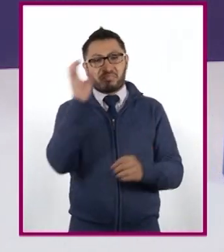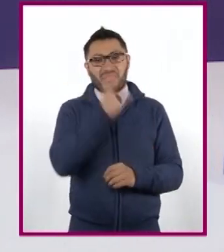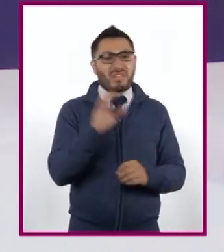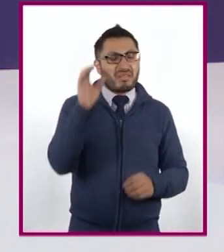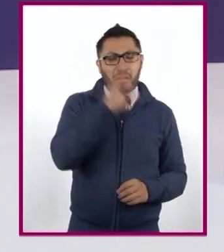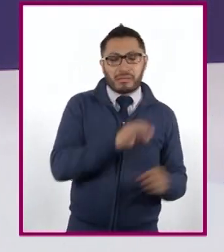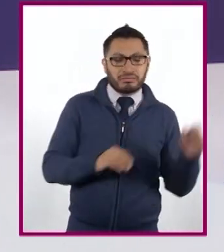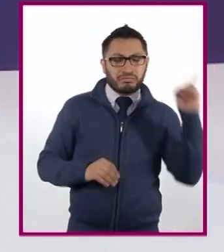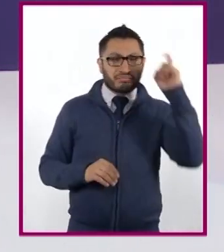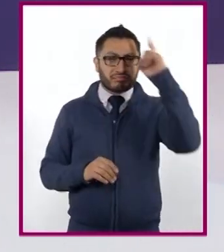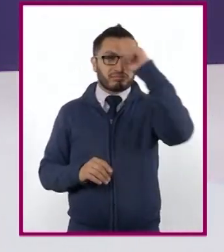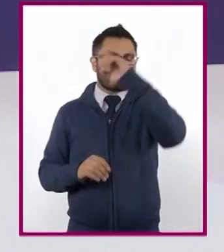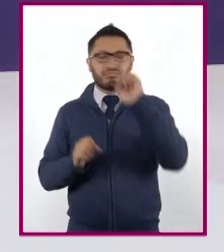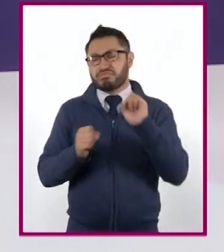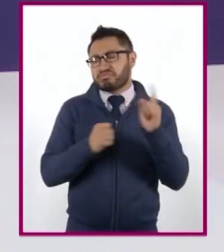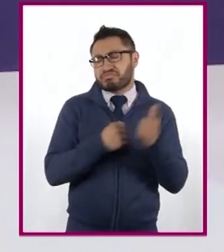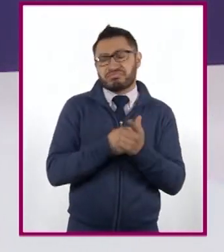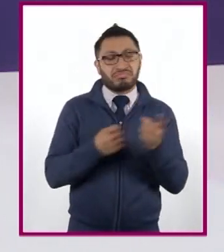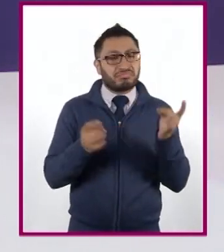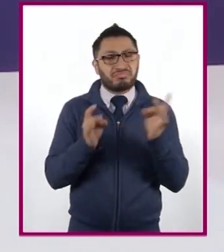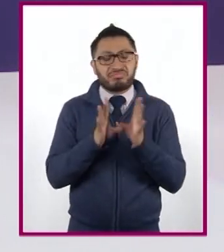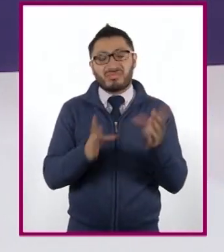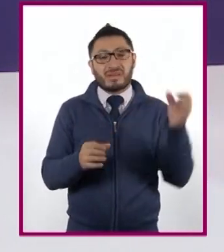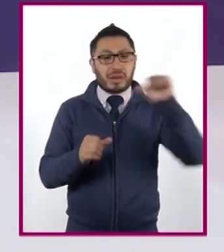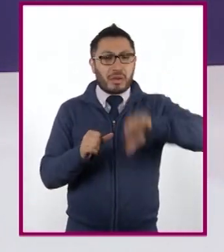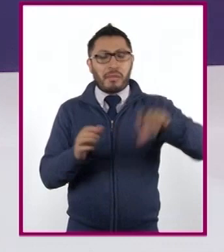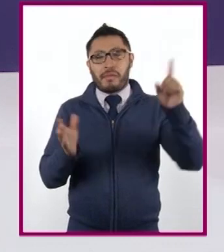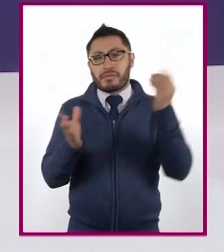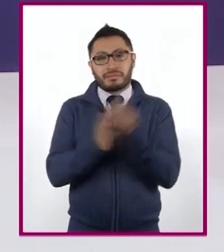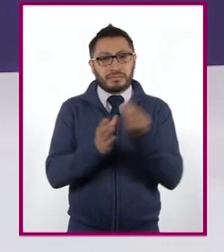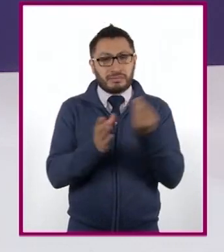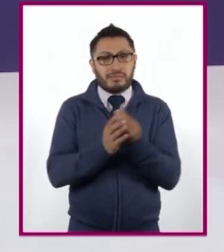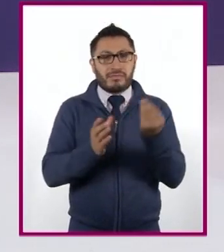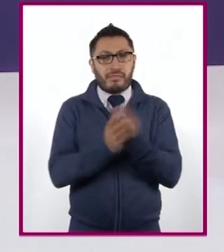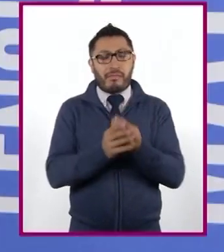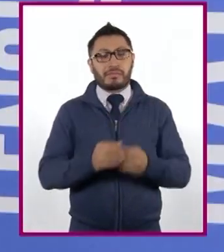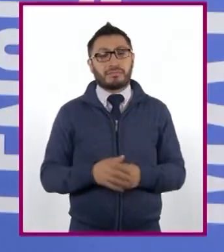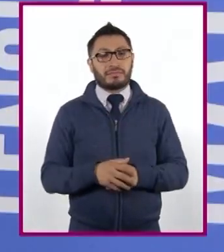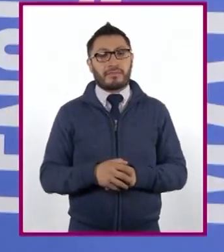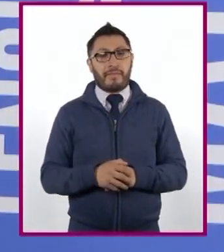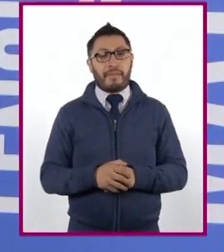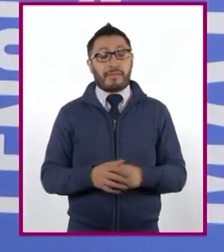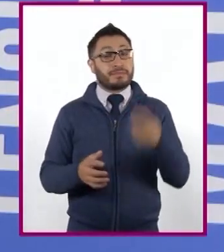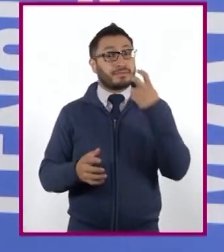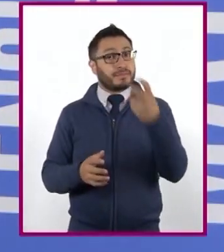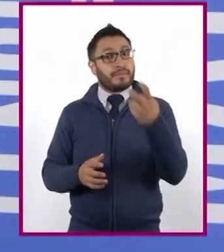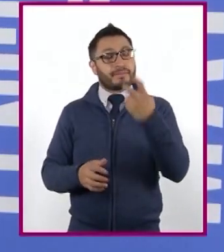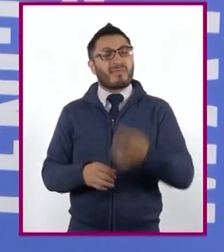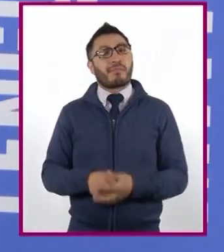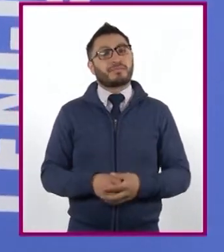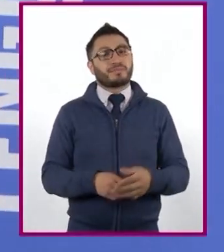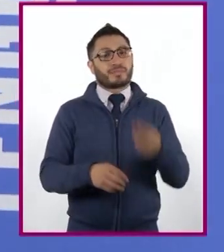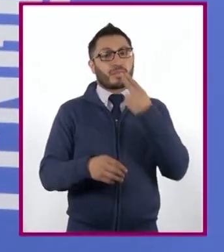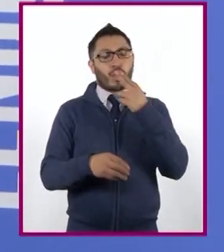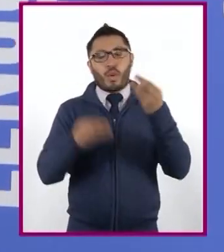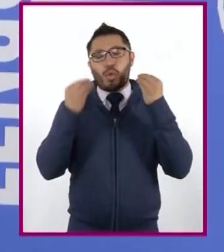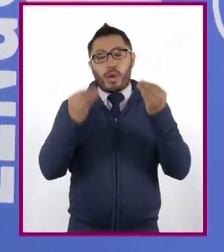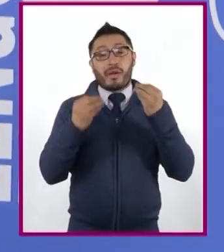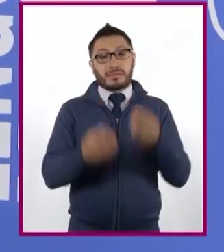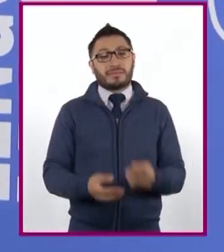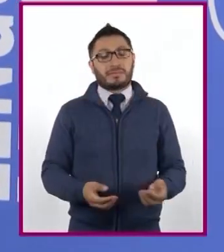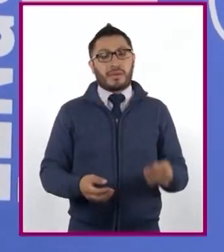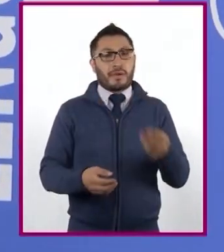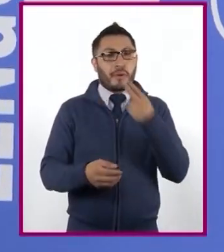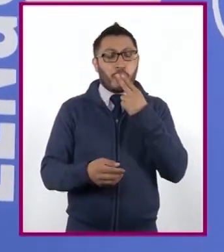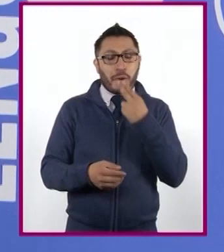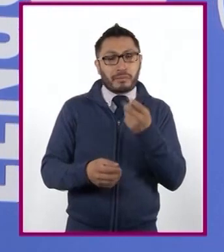o dificultades que surjan durante el desarrollo de la sesión. Esto les será de gran ayuda en la